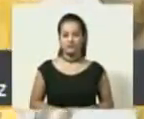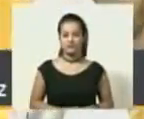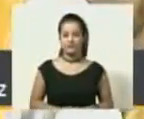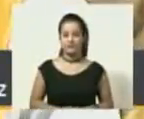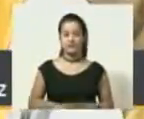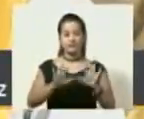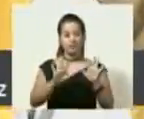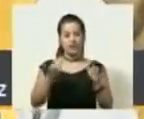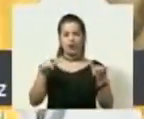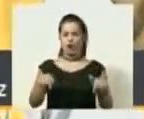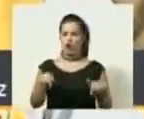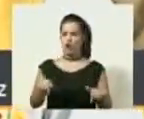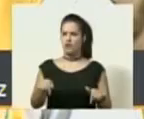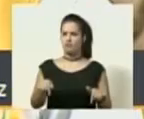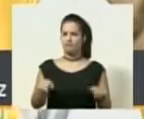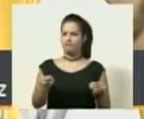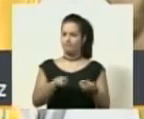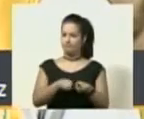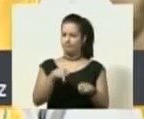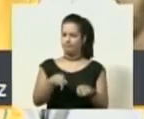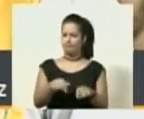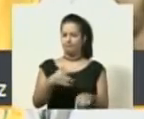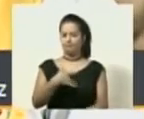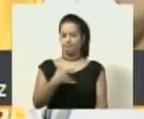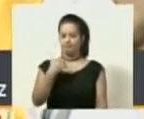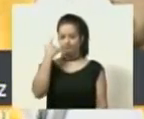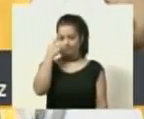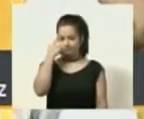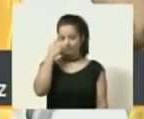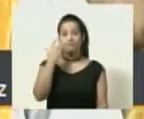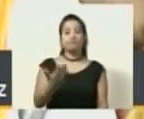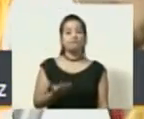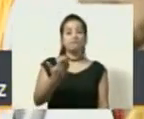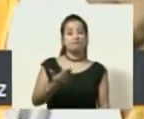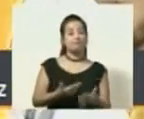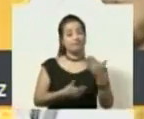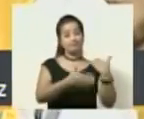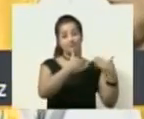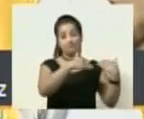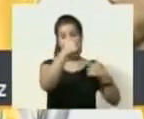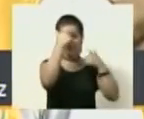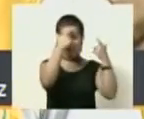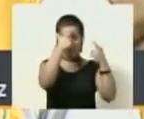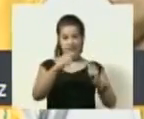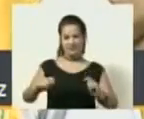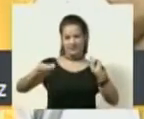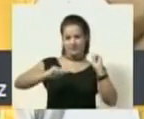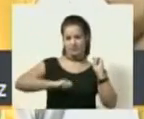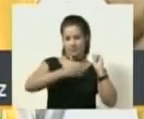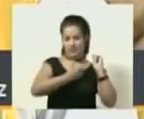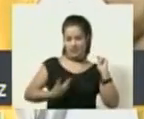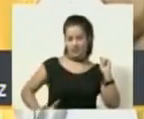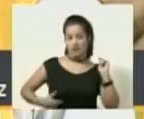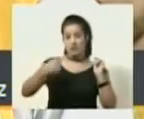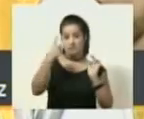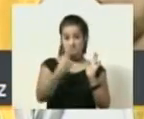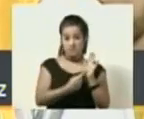En días como hoy, presidente, es importante recordar que cuando el comandante Chávez asume la presidencia